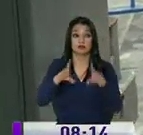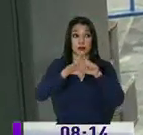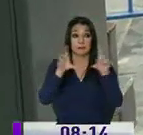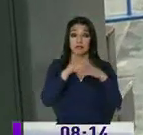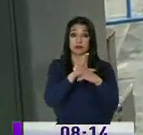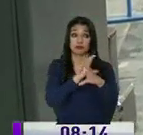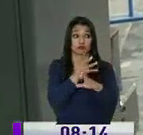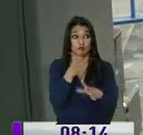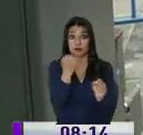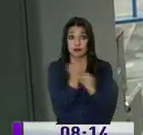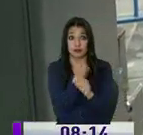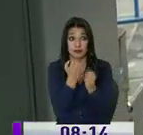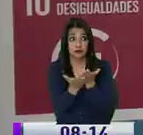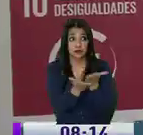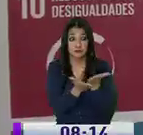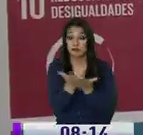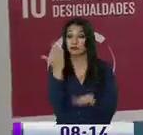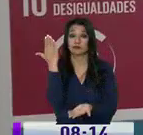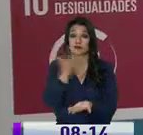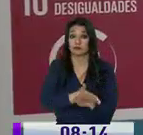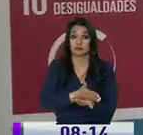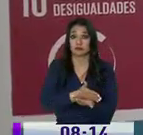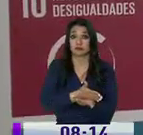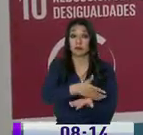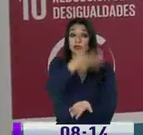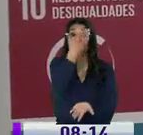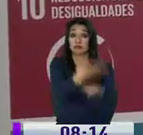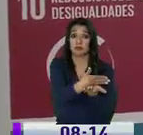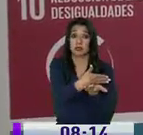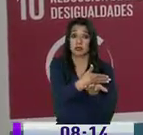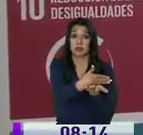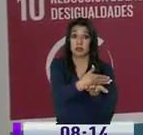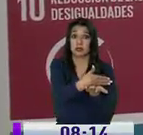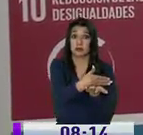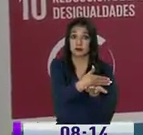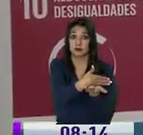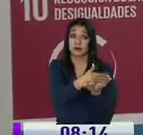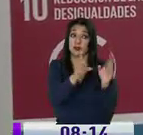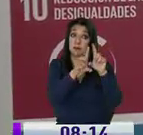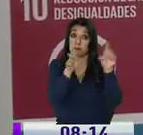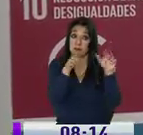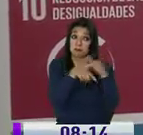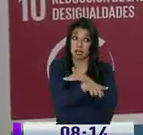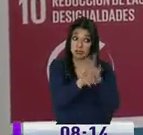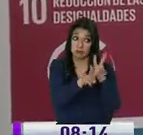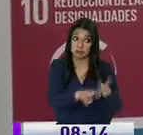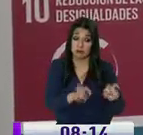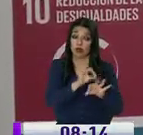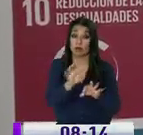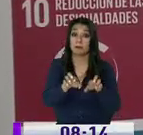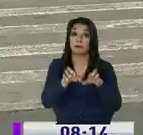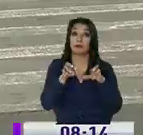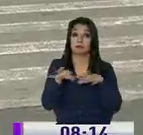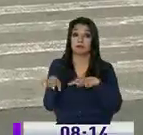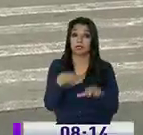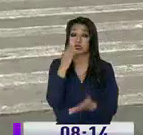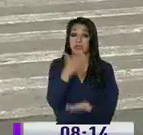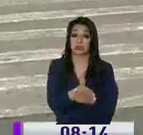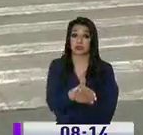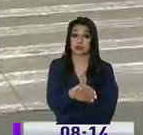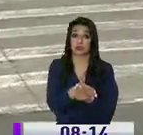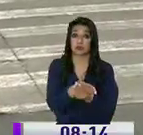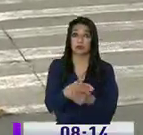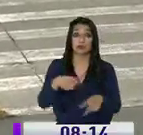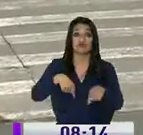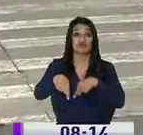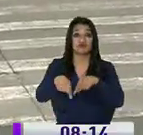operadoras que no brinden el servicio. La suspensión, la intervención del operador o revocar los permisos de operación. En las calles también